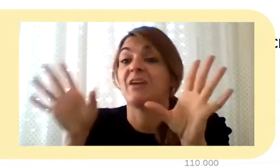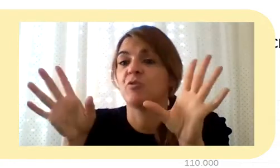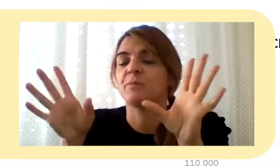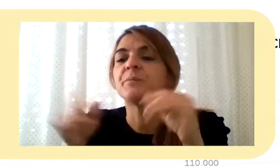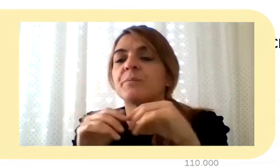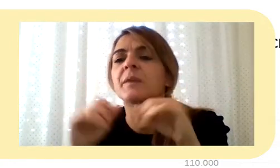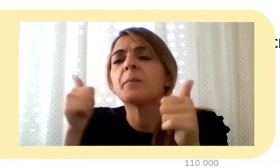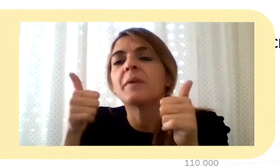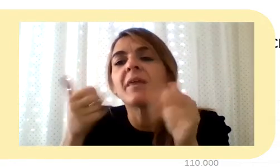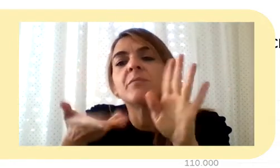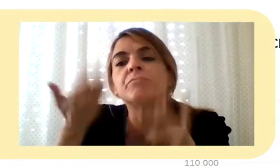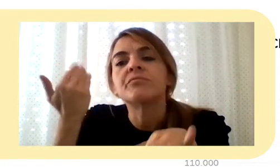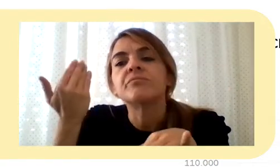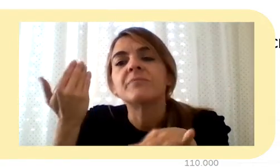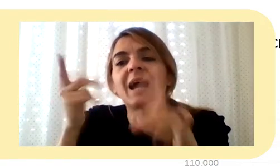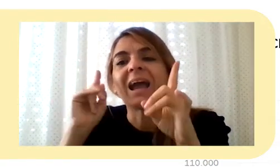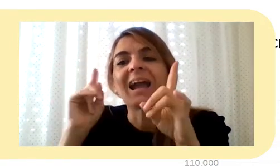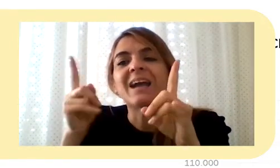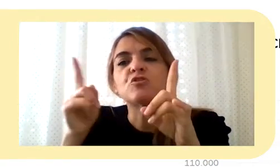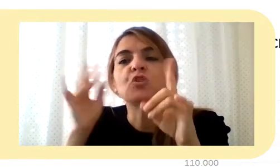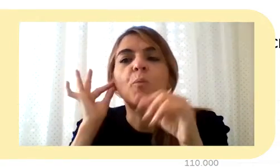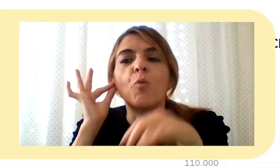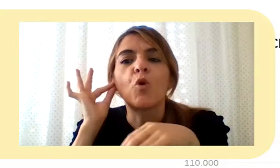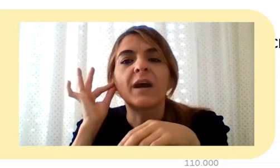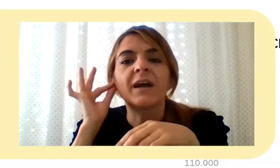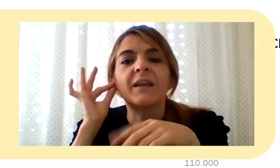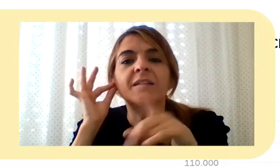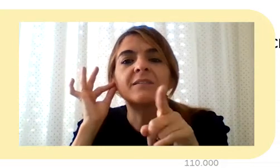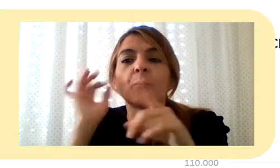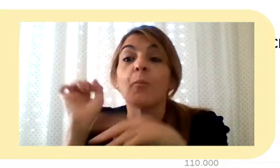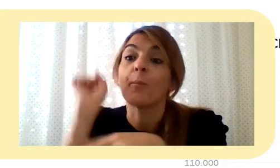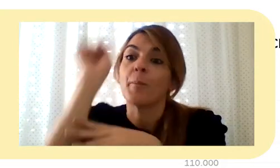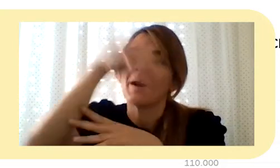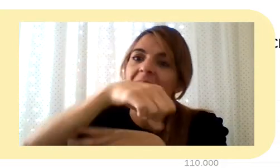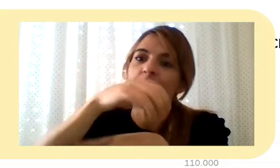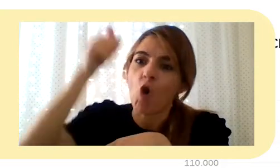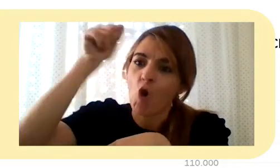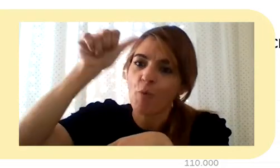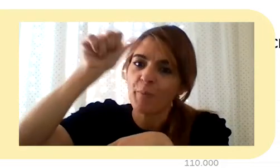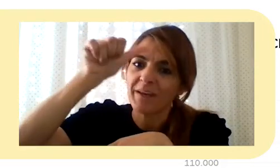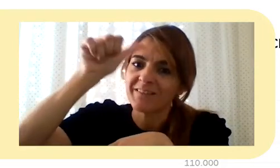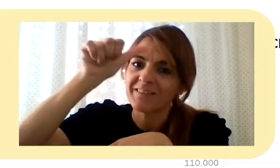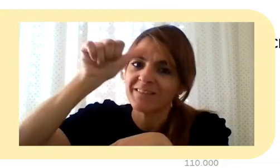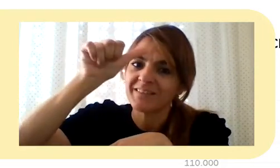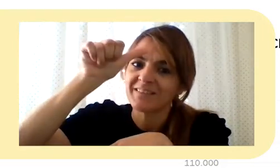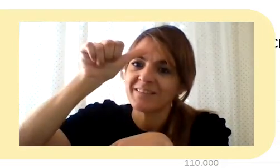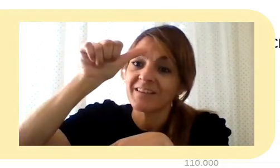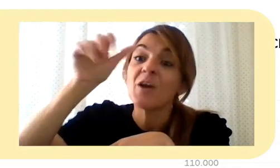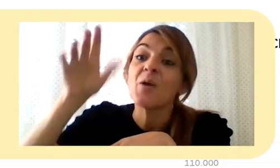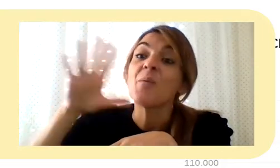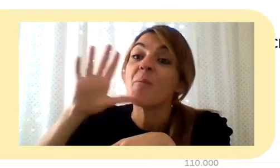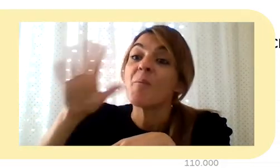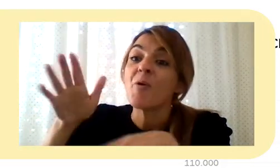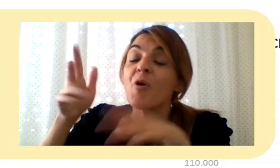a subir los casos de las mujeres, que es la barra en negrita, por encima de los hombres. Aquí lo tenemos de otra manera. En el corto periodo